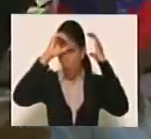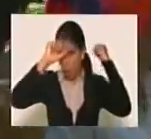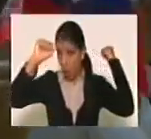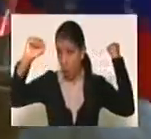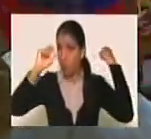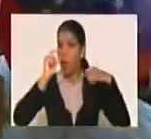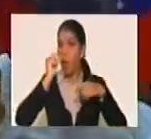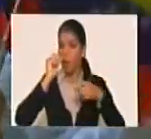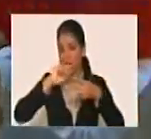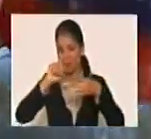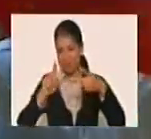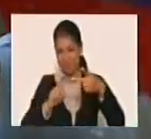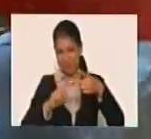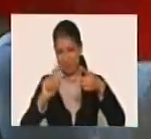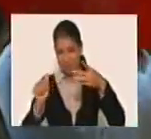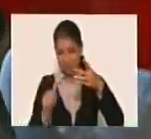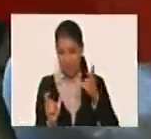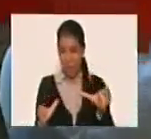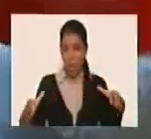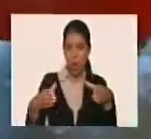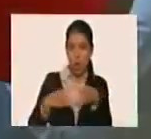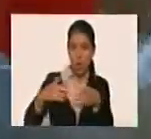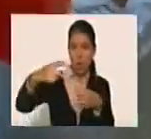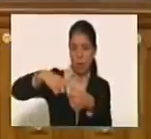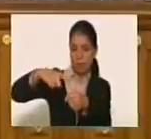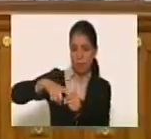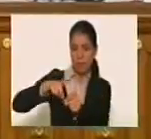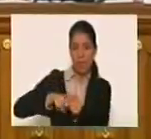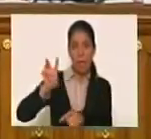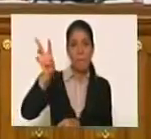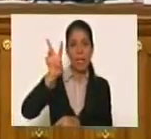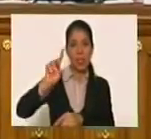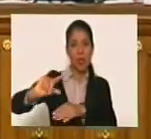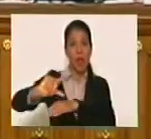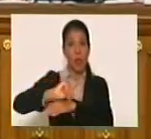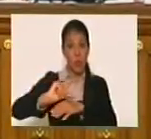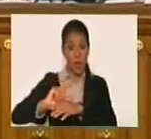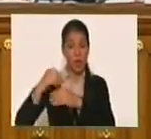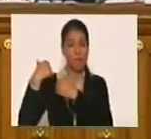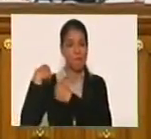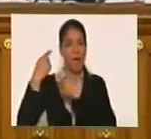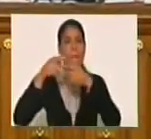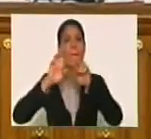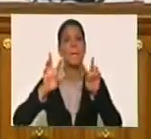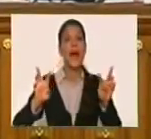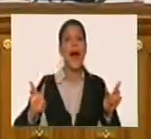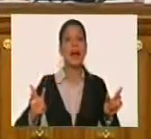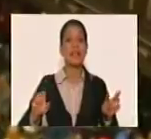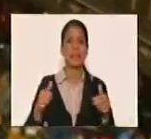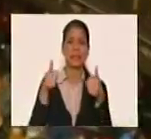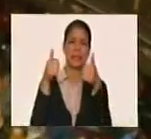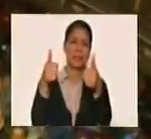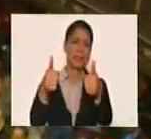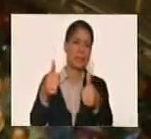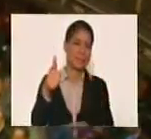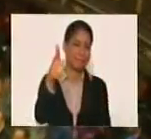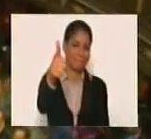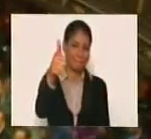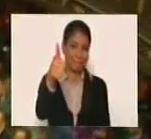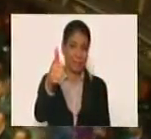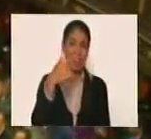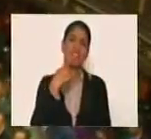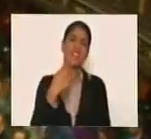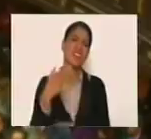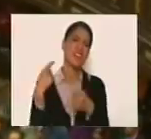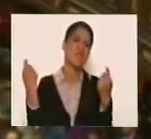Arriaza y a todo el equipo de la diplomacia bolivariana de paz. es extraordinario. Y le voy a decir por